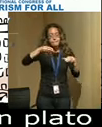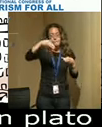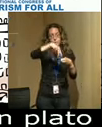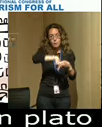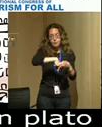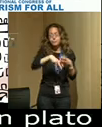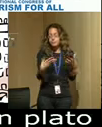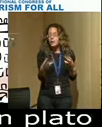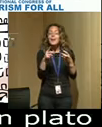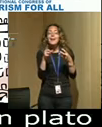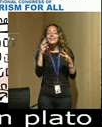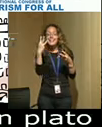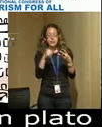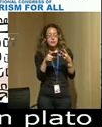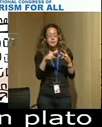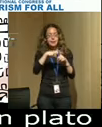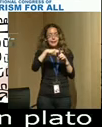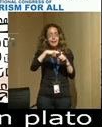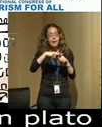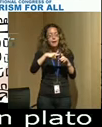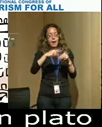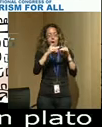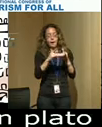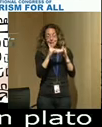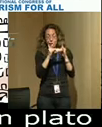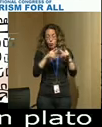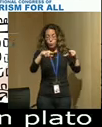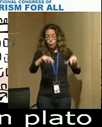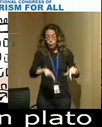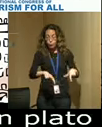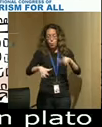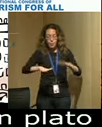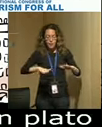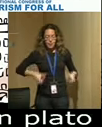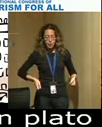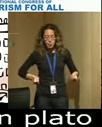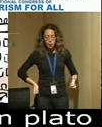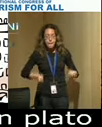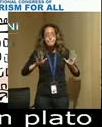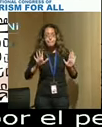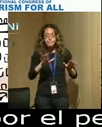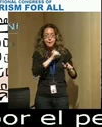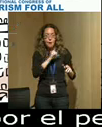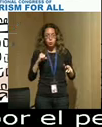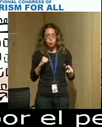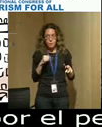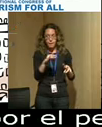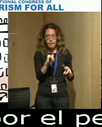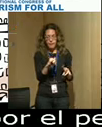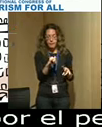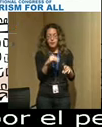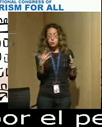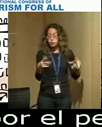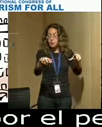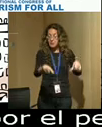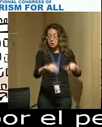3 hablaríamos, por ejemplo, de una habitación adaptada a personas con movilidad reducida, usuarias de silla de ruedas, pero con autonomía. Se trata igualmente de una